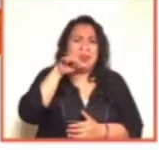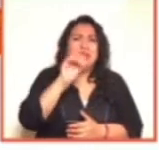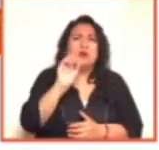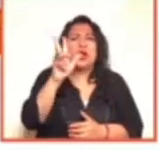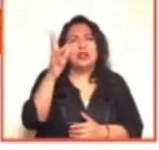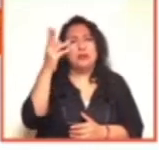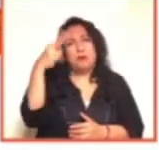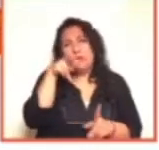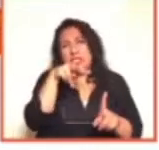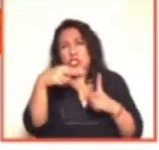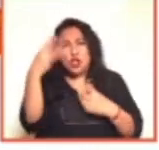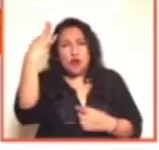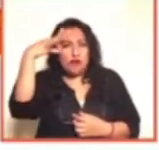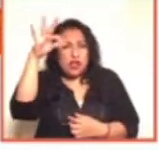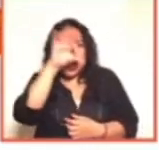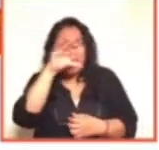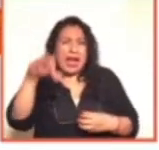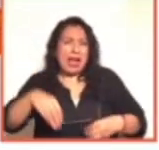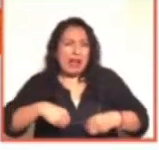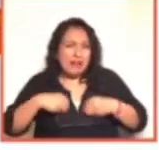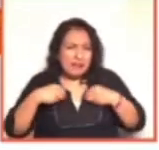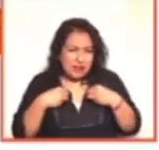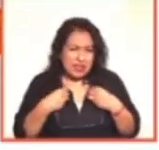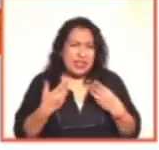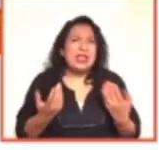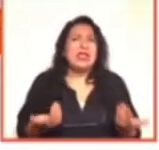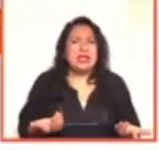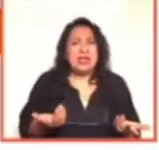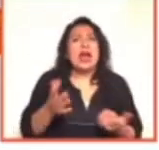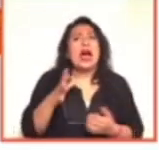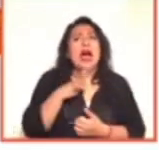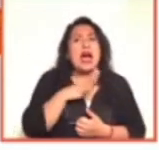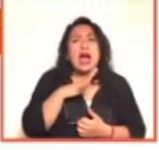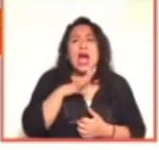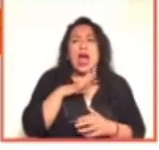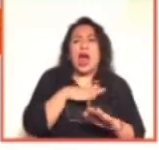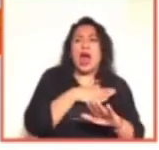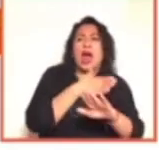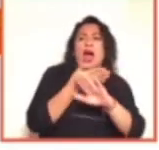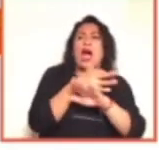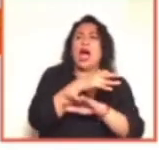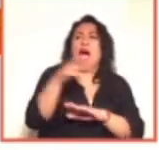filosófica ante la vida y una sublevación contra la autoridad del hombre.